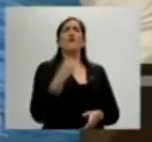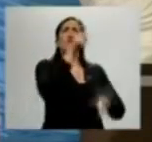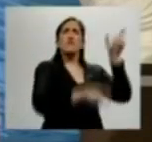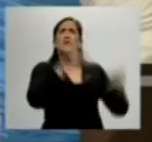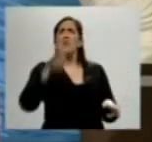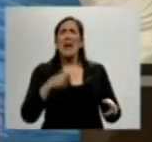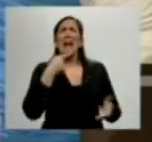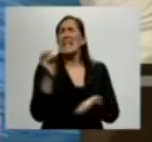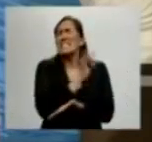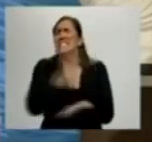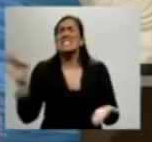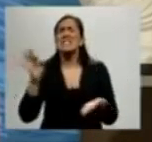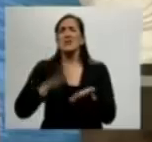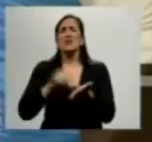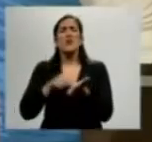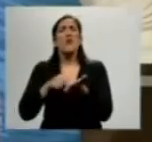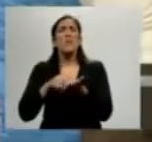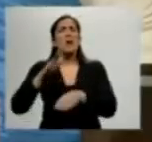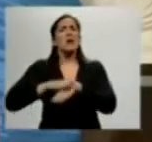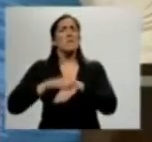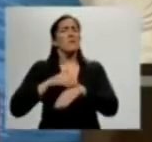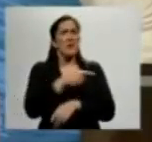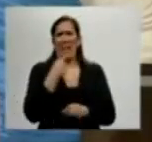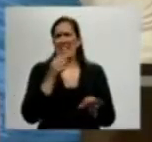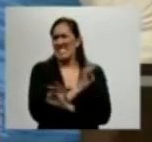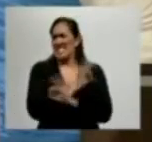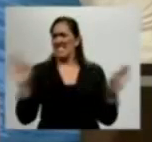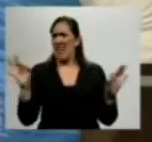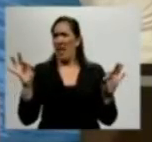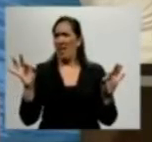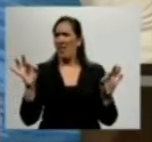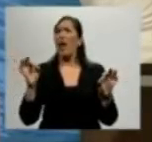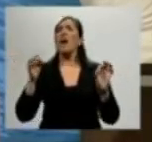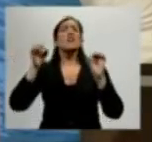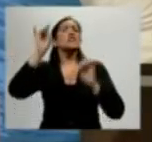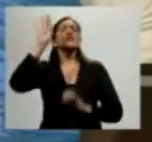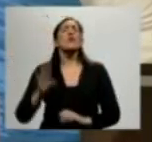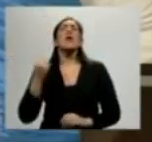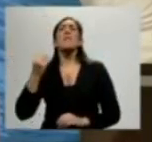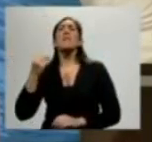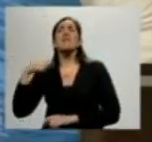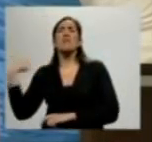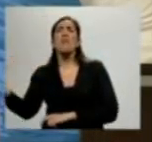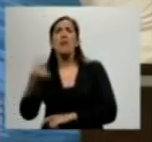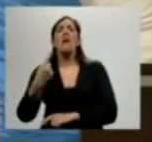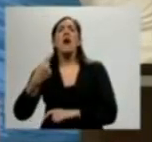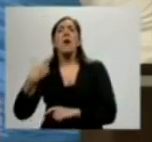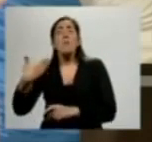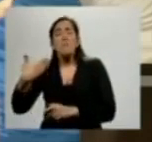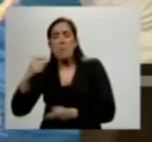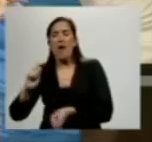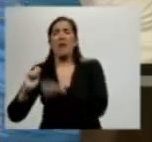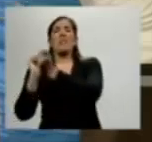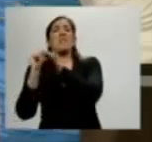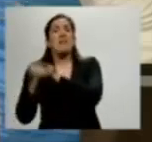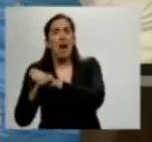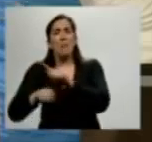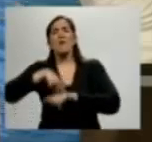Todo lo que había era una mera construcción jurisprudencial que podía ser cambiada por